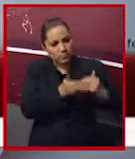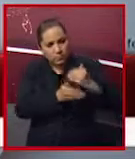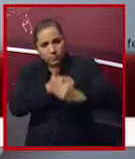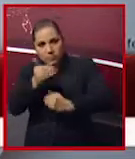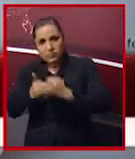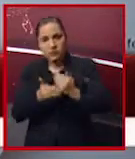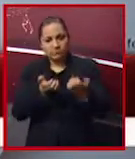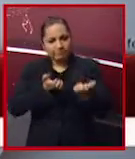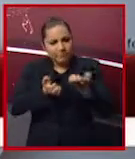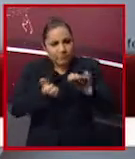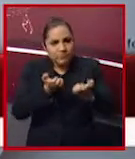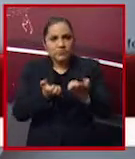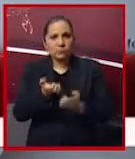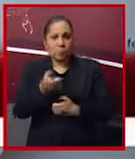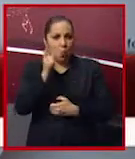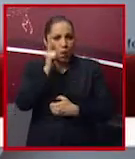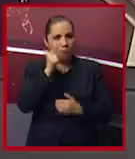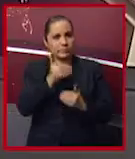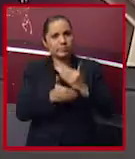lograr su recuperación.